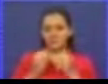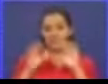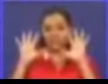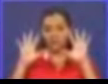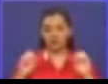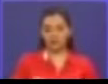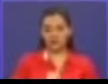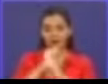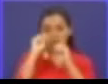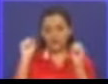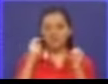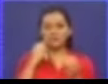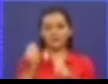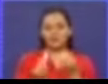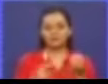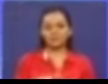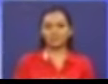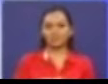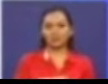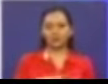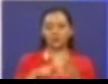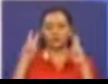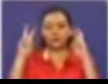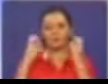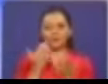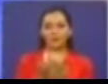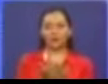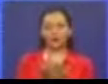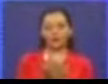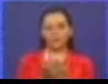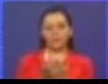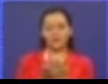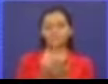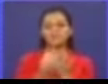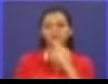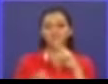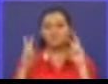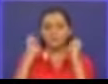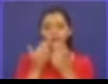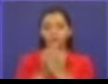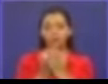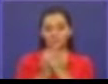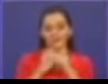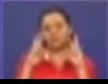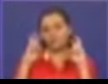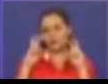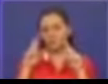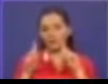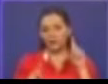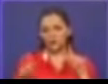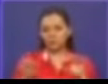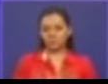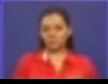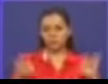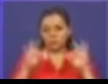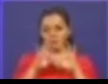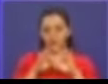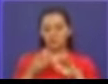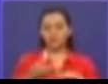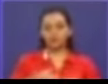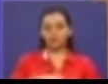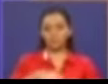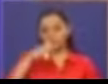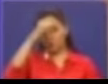tuvimos reunión sobre temas económicos. Y aquí les voy a presentar algunos temas de coyuntura y algunos temas de concepto.